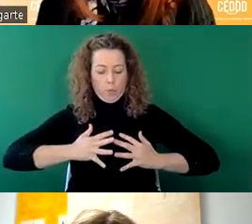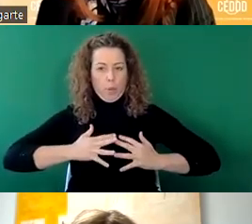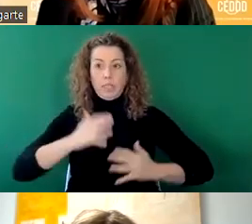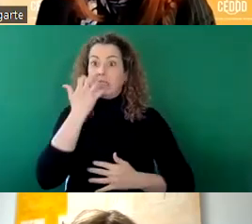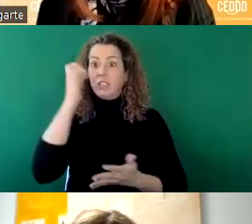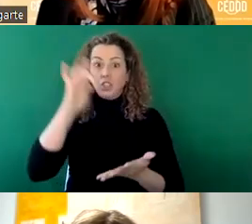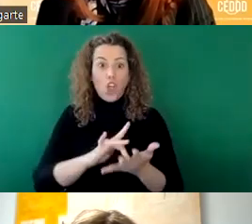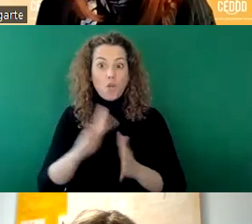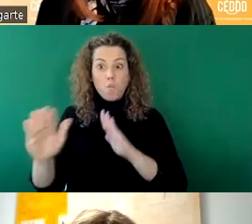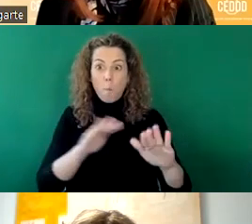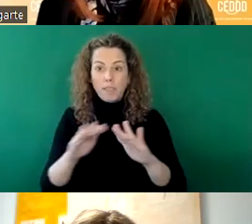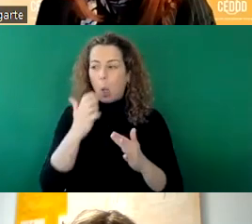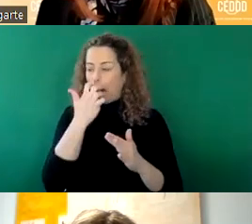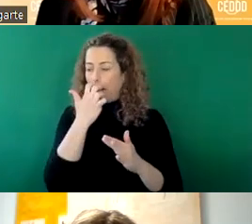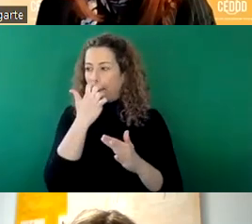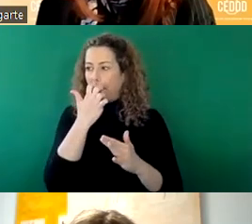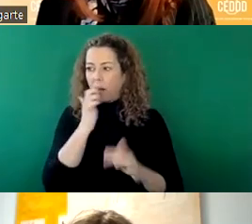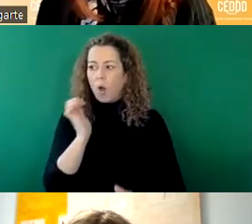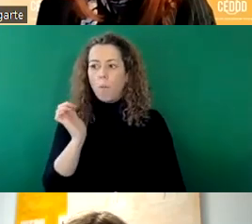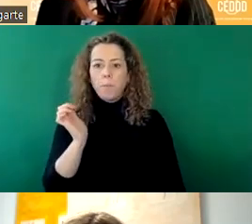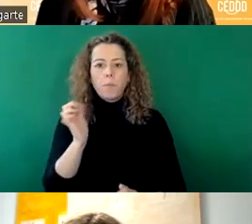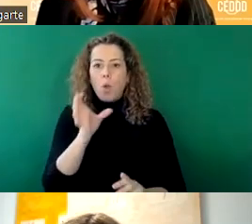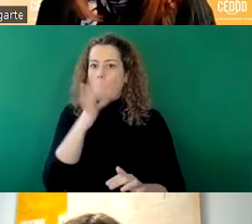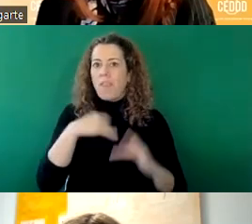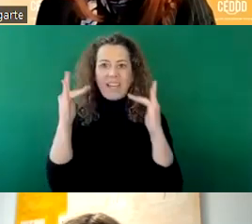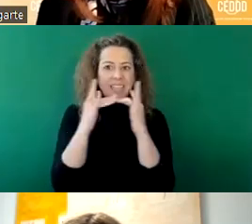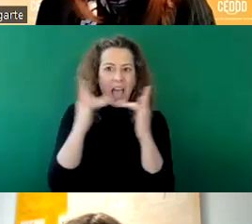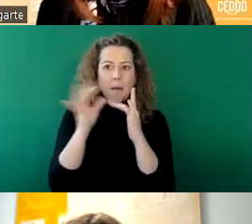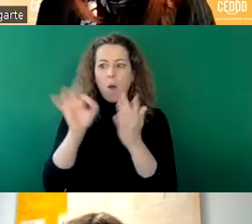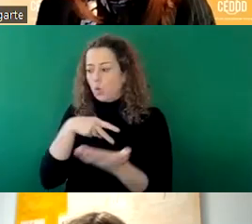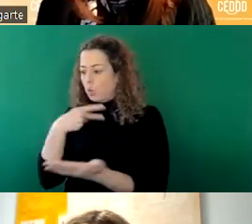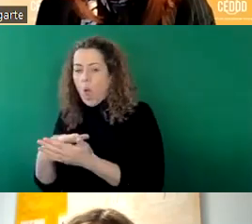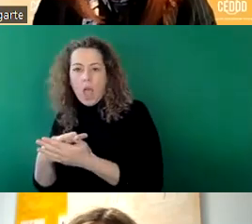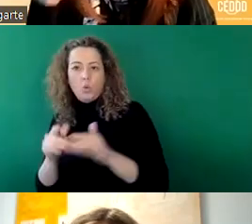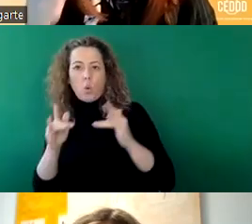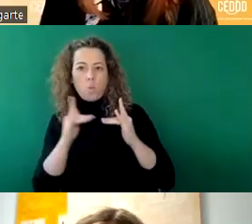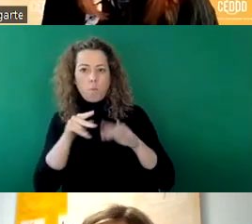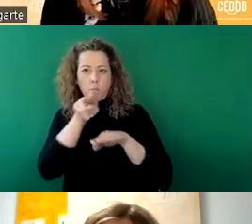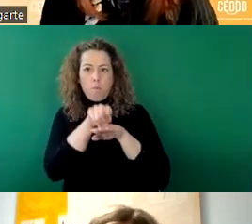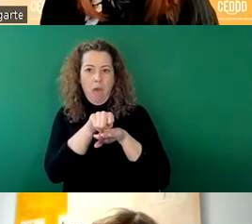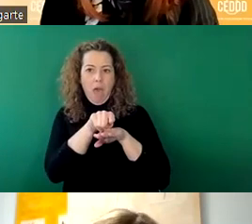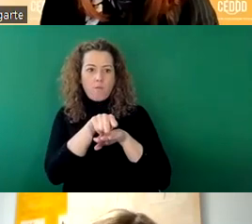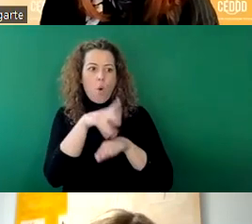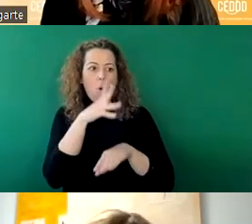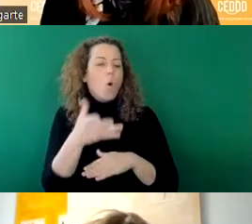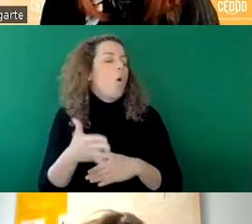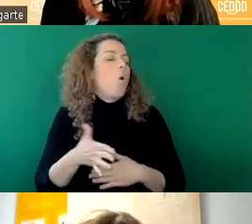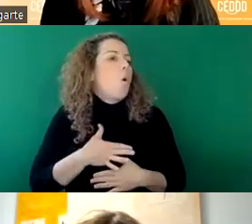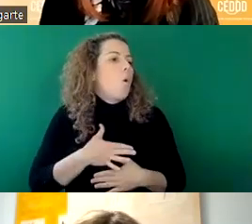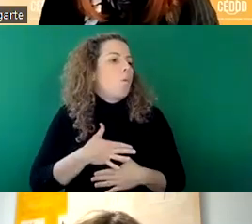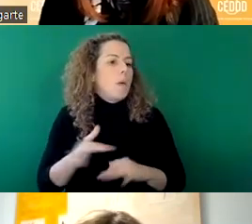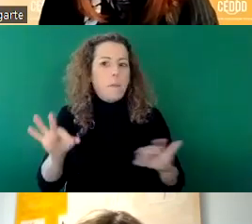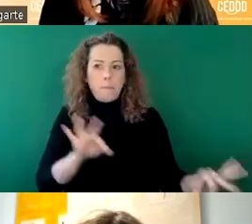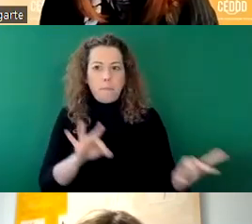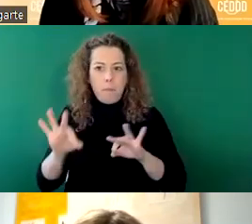momento determinado una persona está o bien en una cama o bien en el suelo y está tumbado, bien porque se está